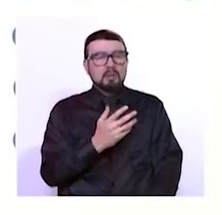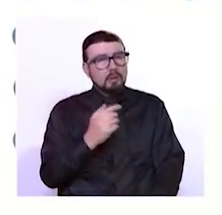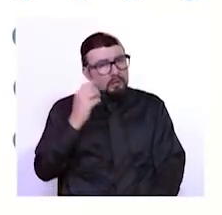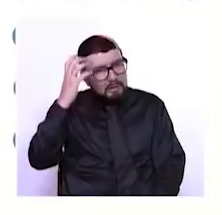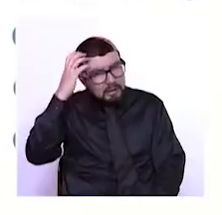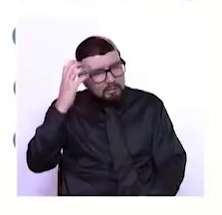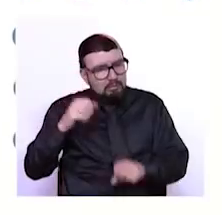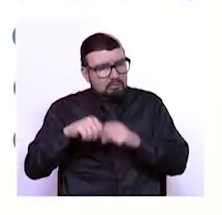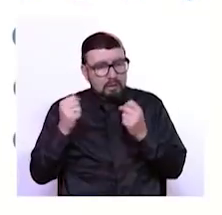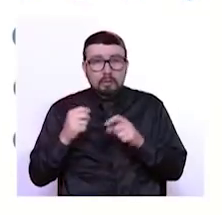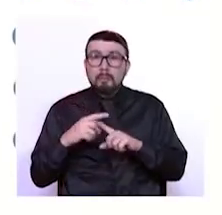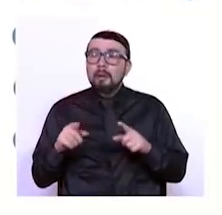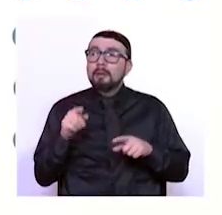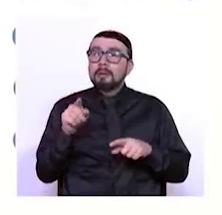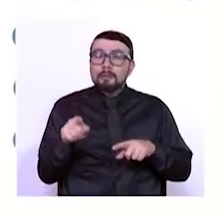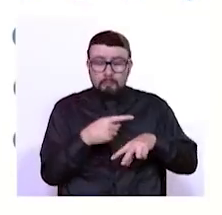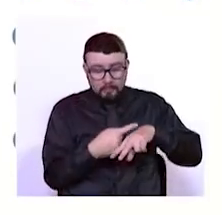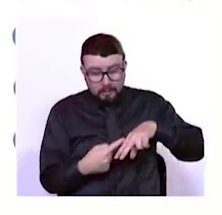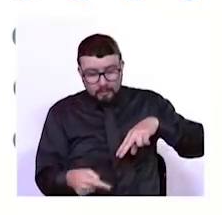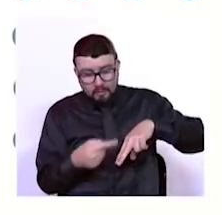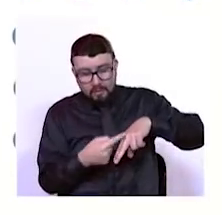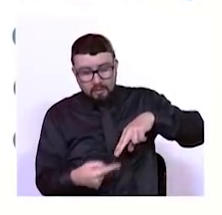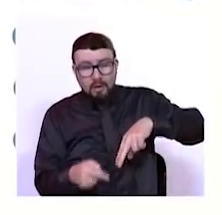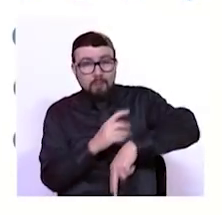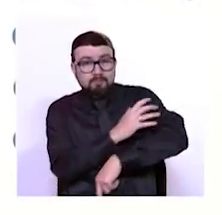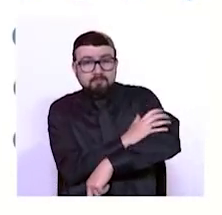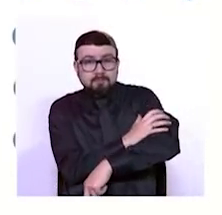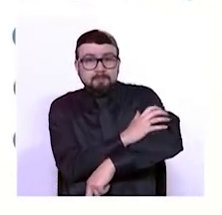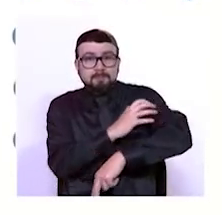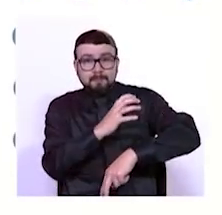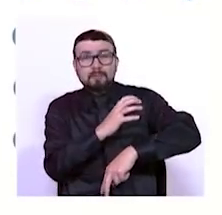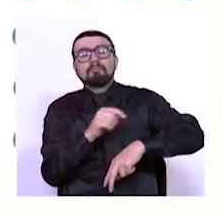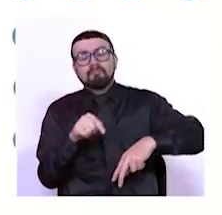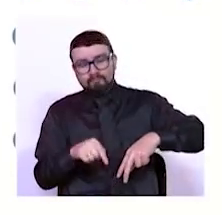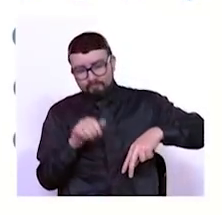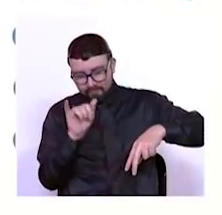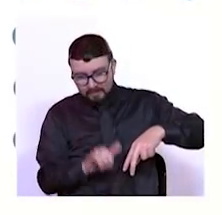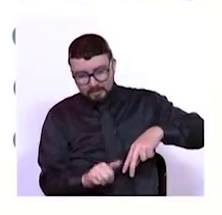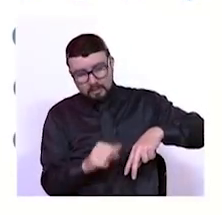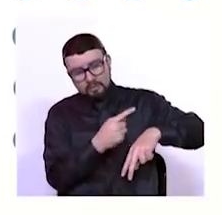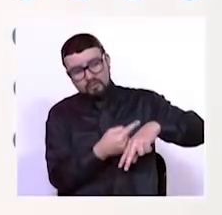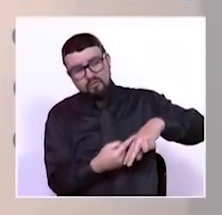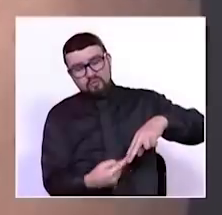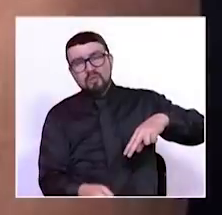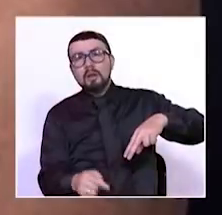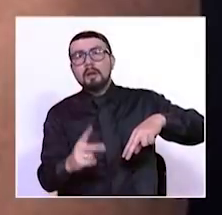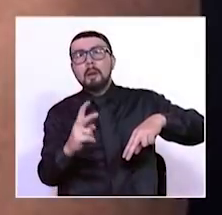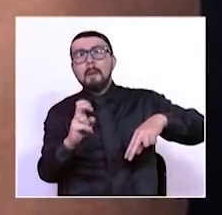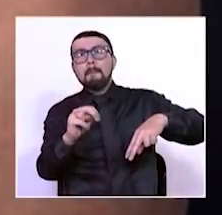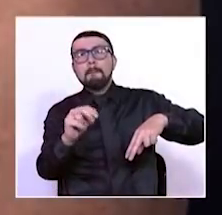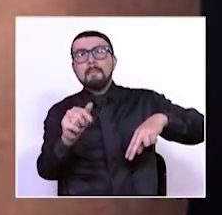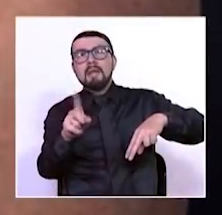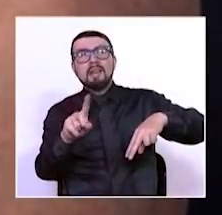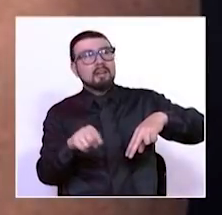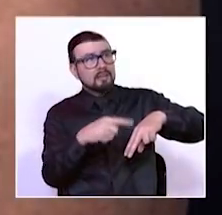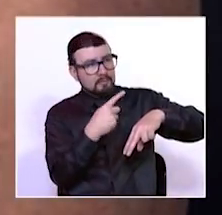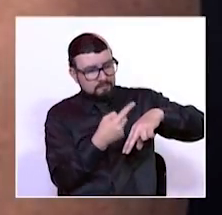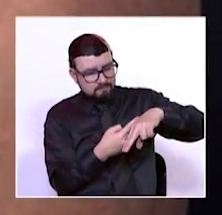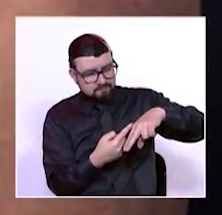Esta hipertensión venosa ataca directamente las venas de los miembros inferiores. Ellas se